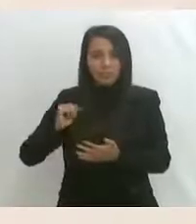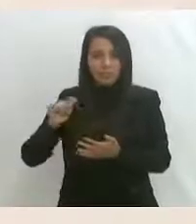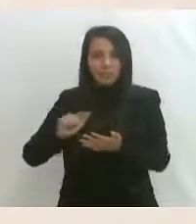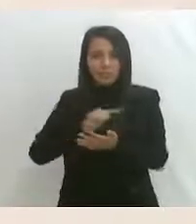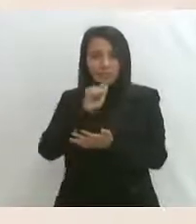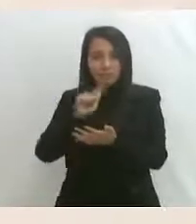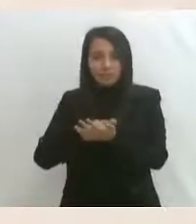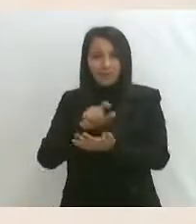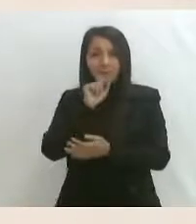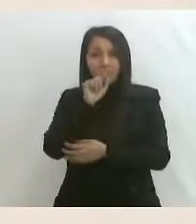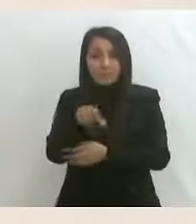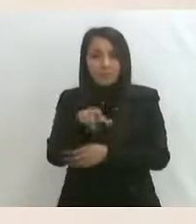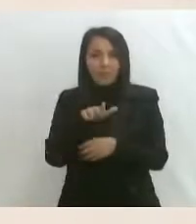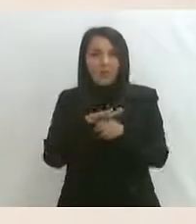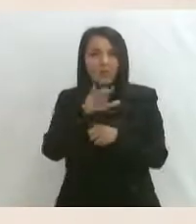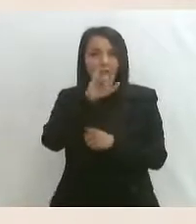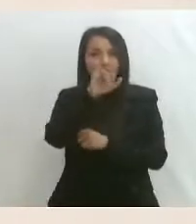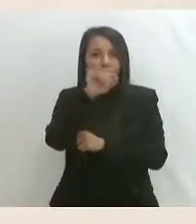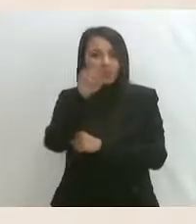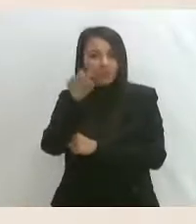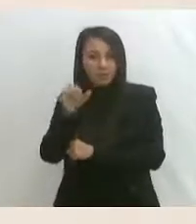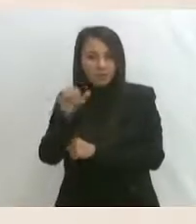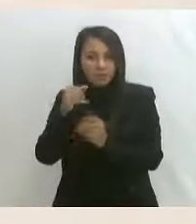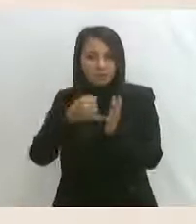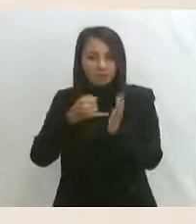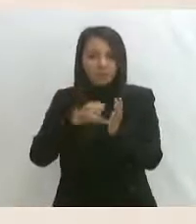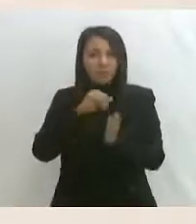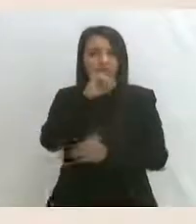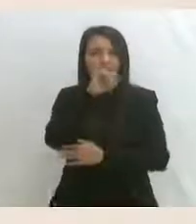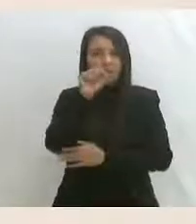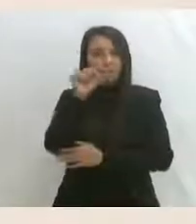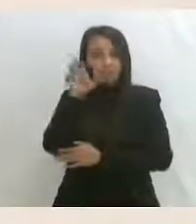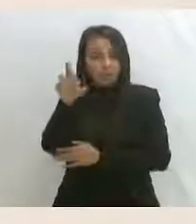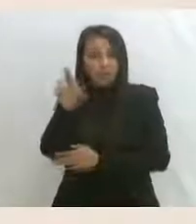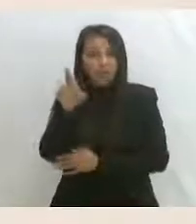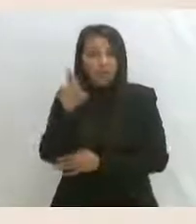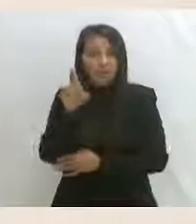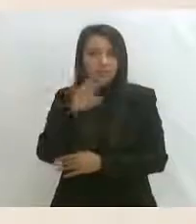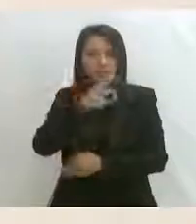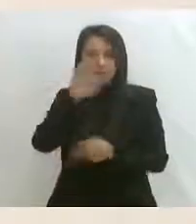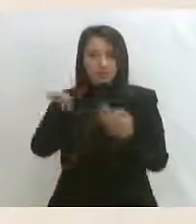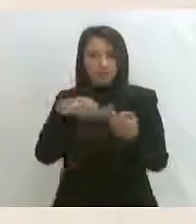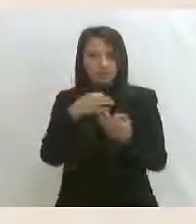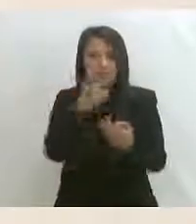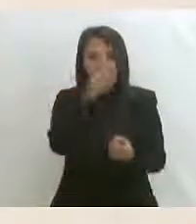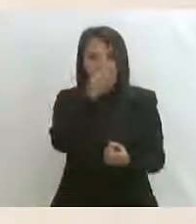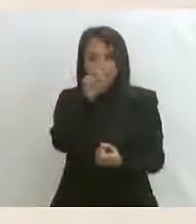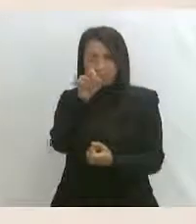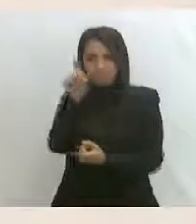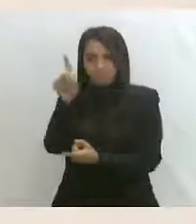todo el IVA, el impuesto sobre la renta, y de todo lo que cobra la federación